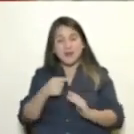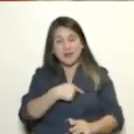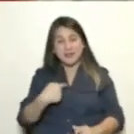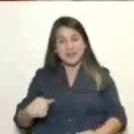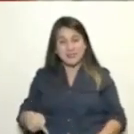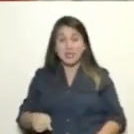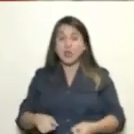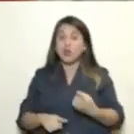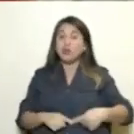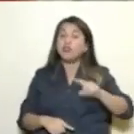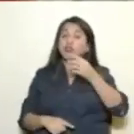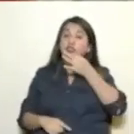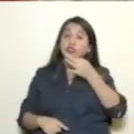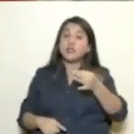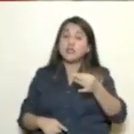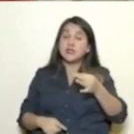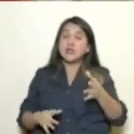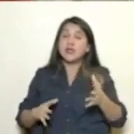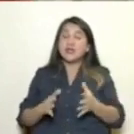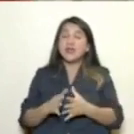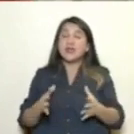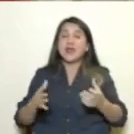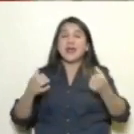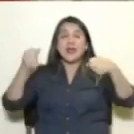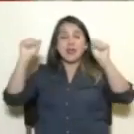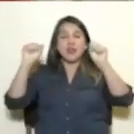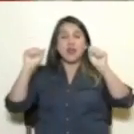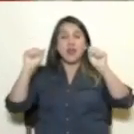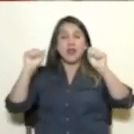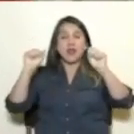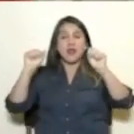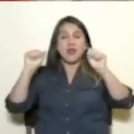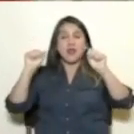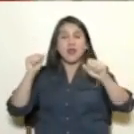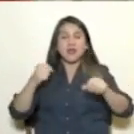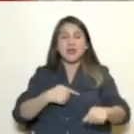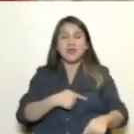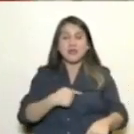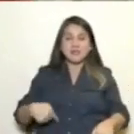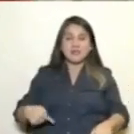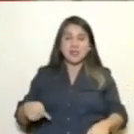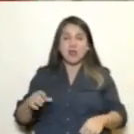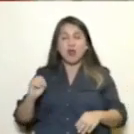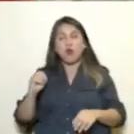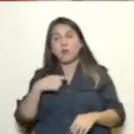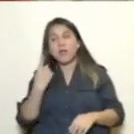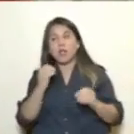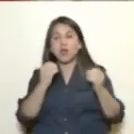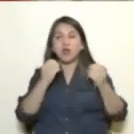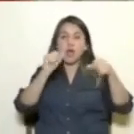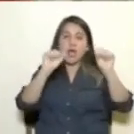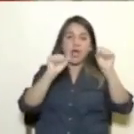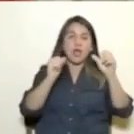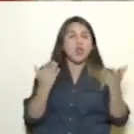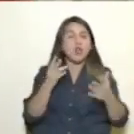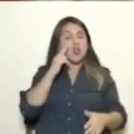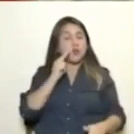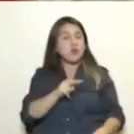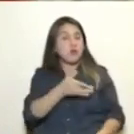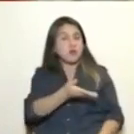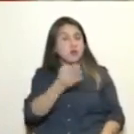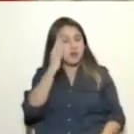cambio, que la gran ganadora de esta crisis es China. ¿Cómo ve usted China como actor político